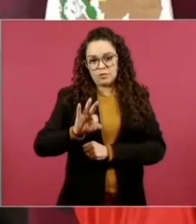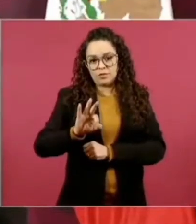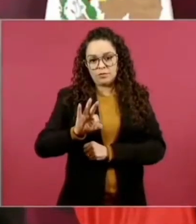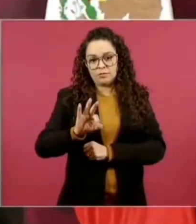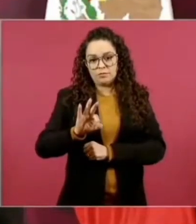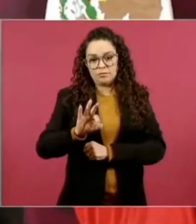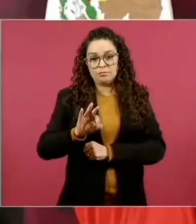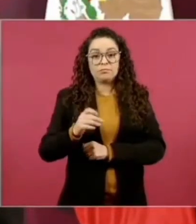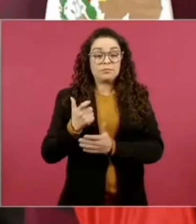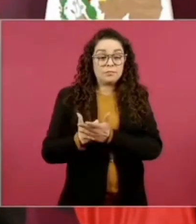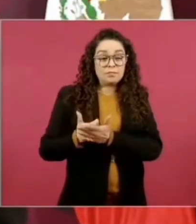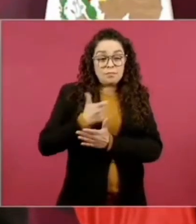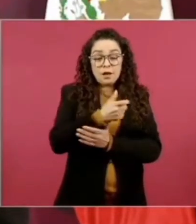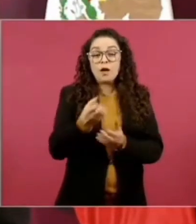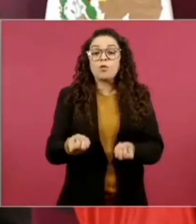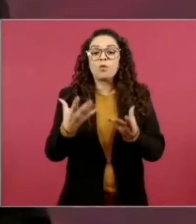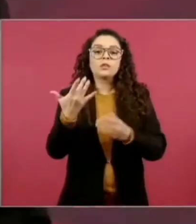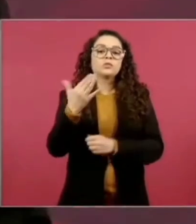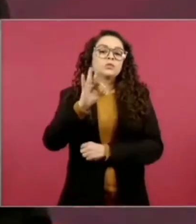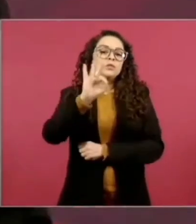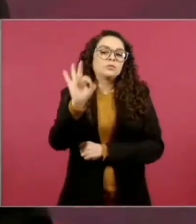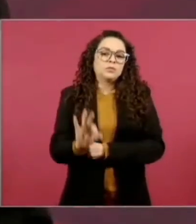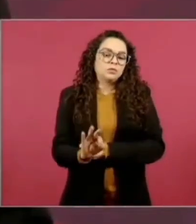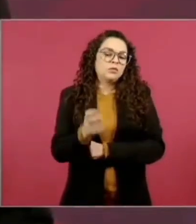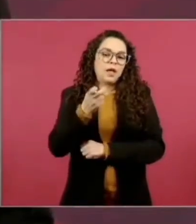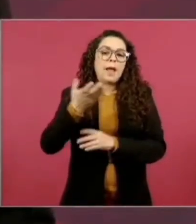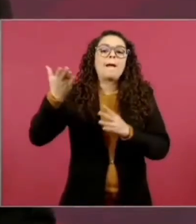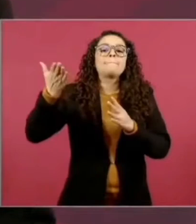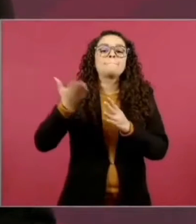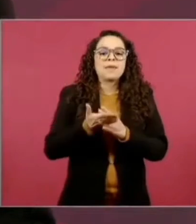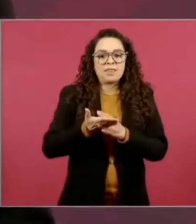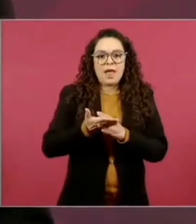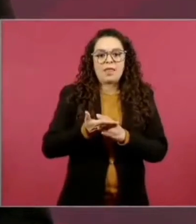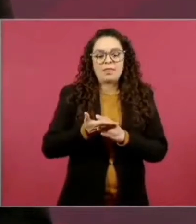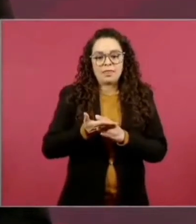el 50%, como la mitad. Entonces,